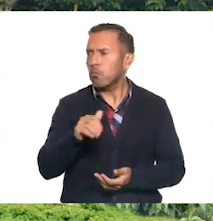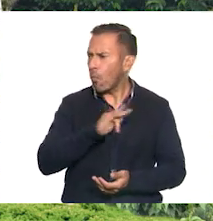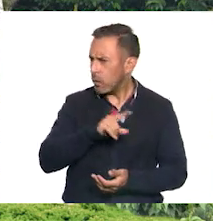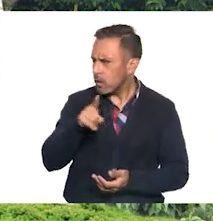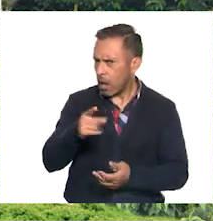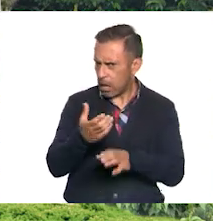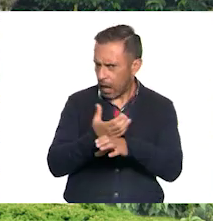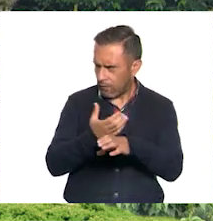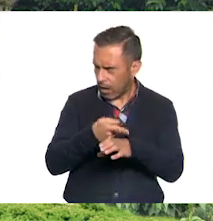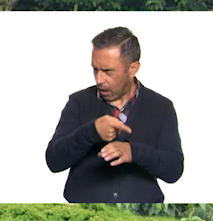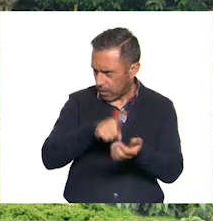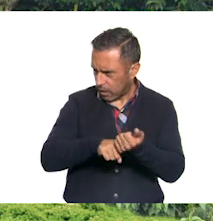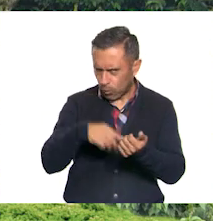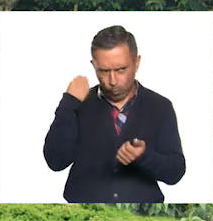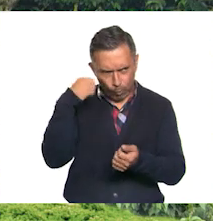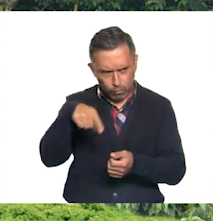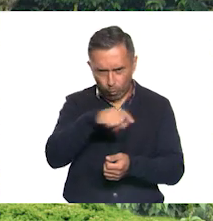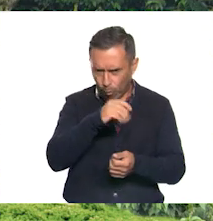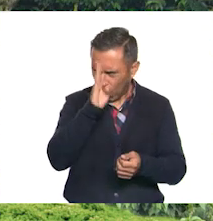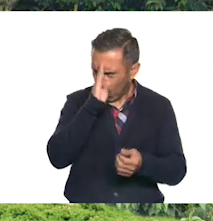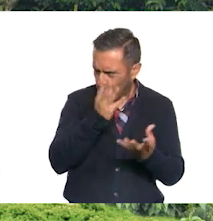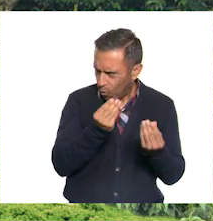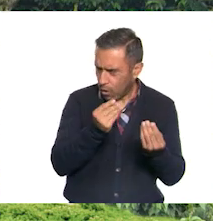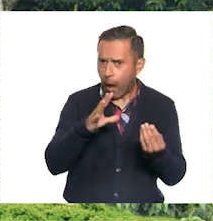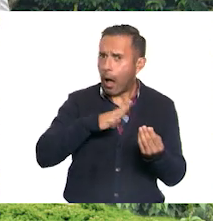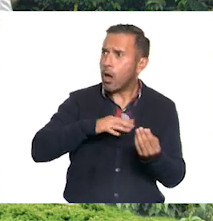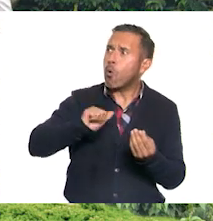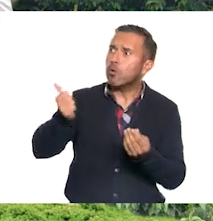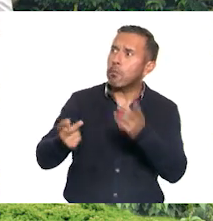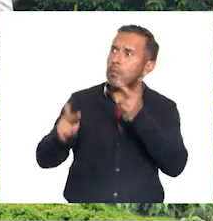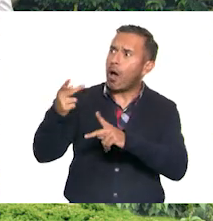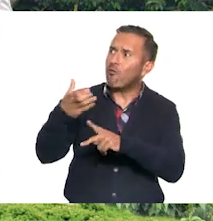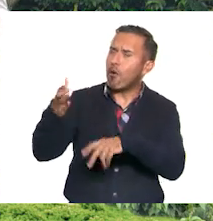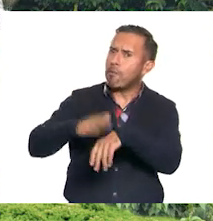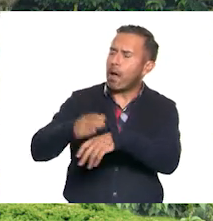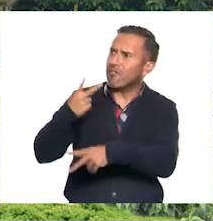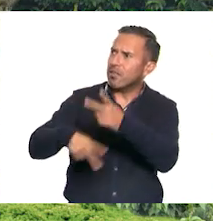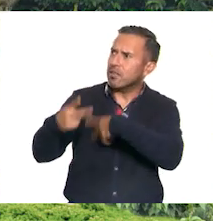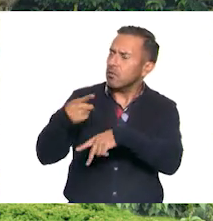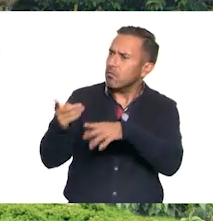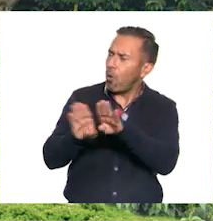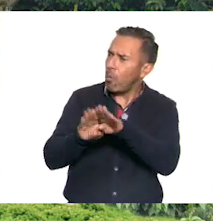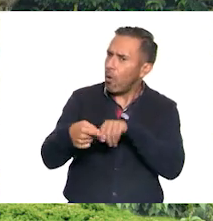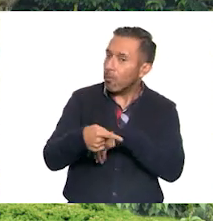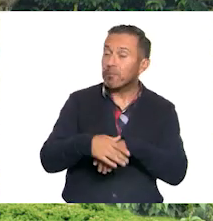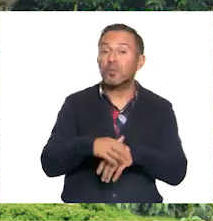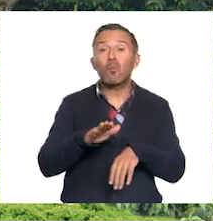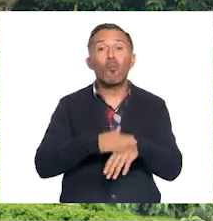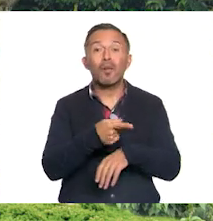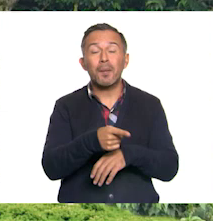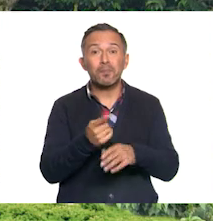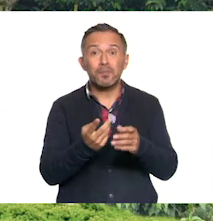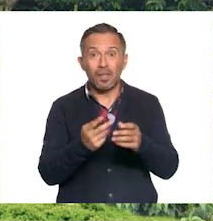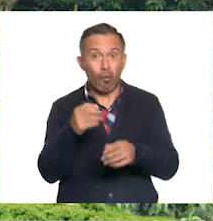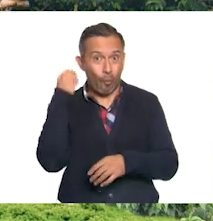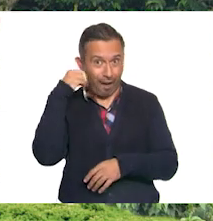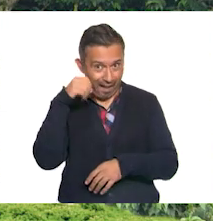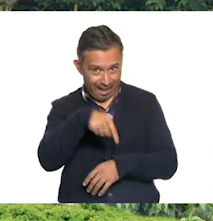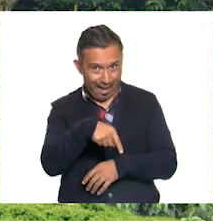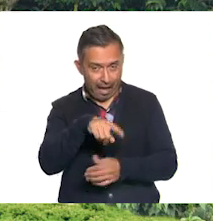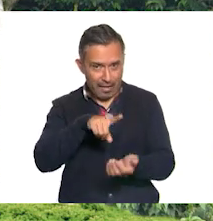Oaxaca si ya vimos que hay otros cultivos que tienen mayor producción? Ok, muy bien. Es que la planta del café en